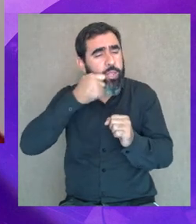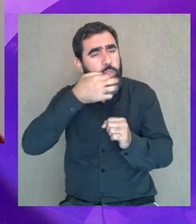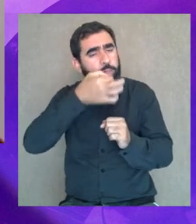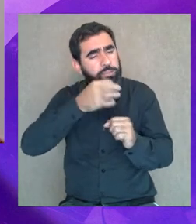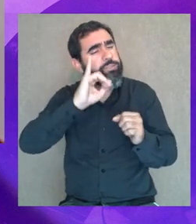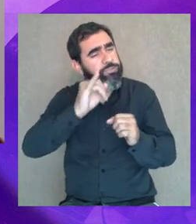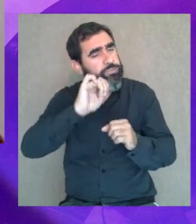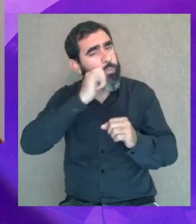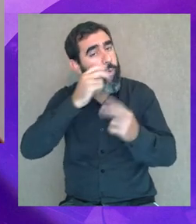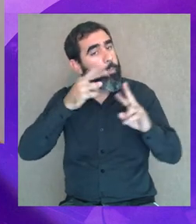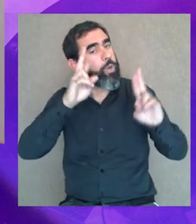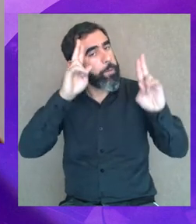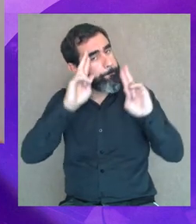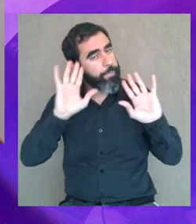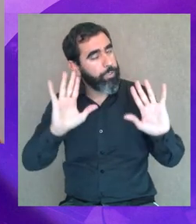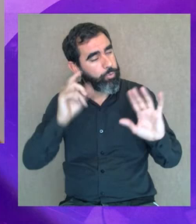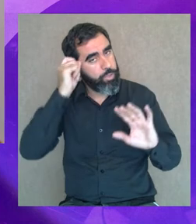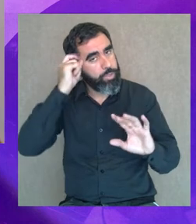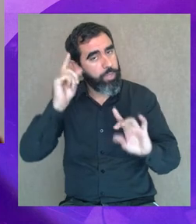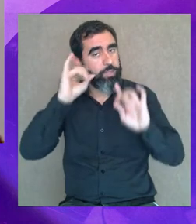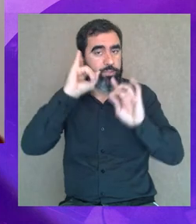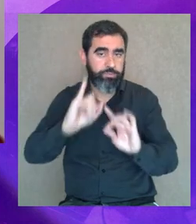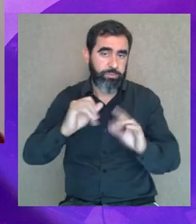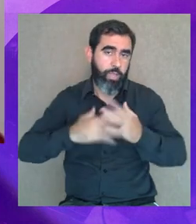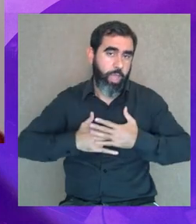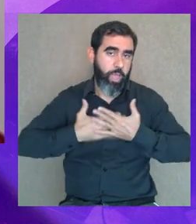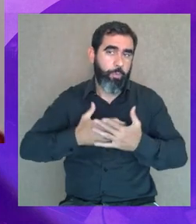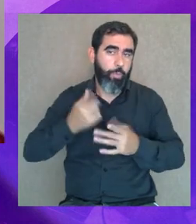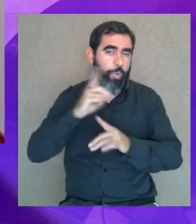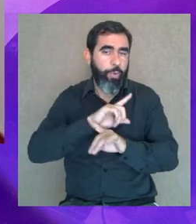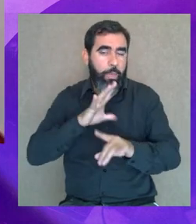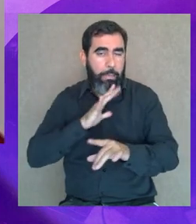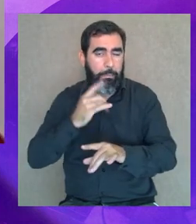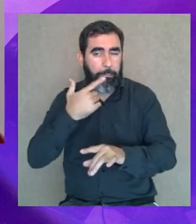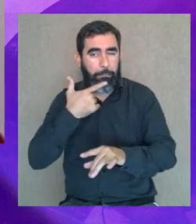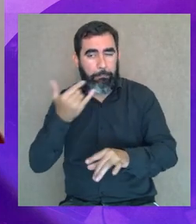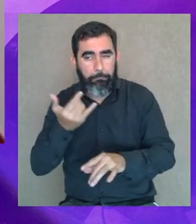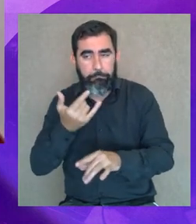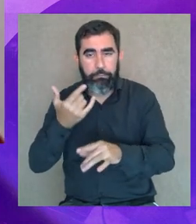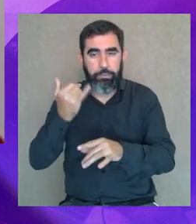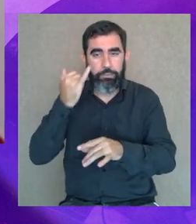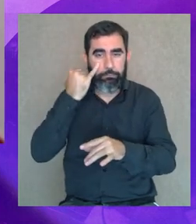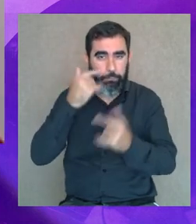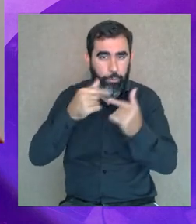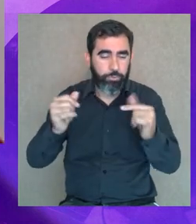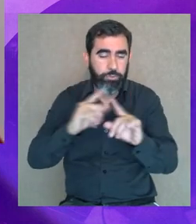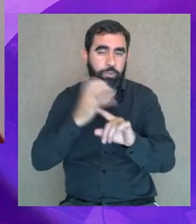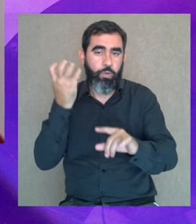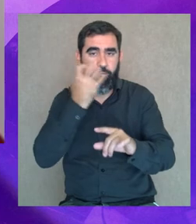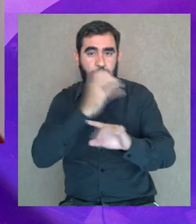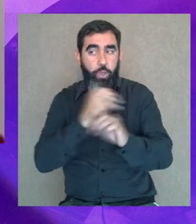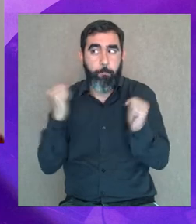de siempre y cuando está con respeto y con éste y con cariño no con esa cosa que de la que estábamos acostumbrados a recibir que